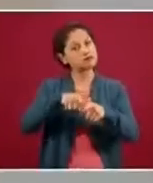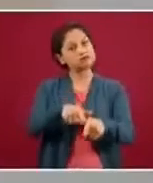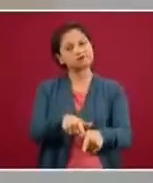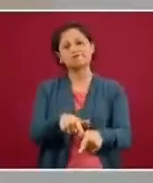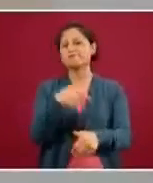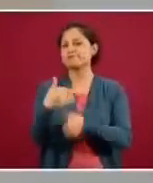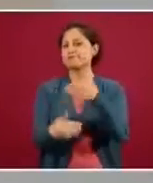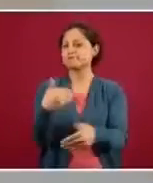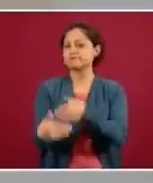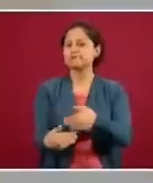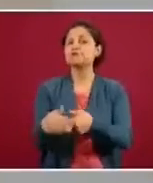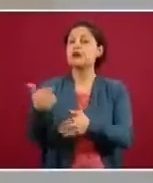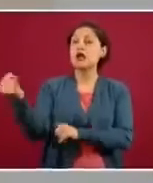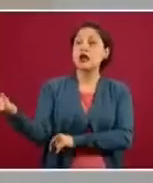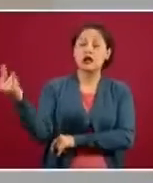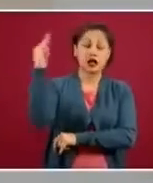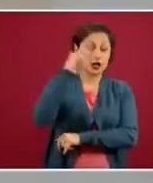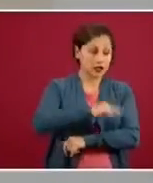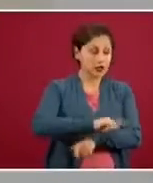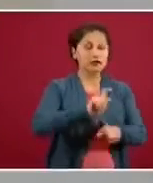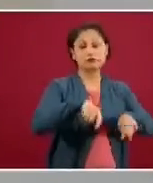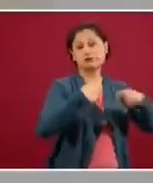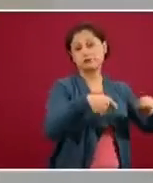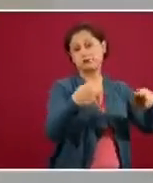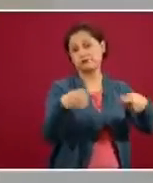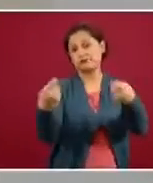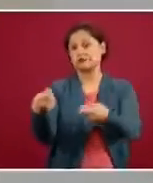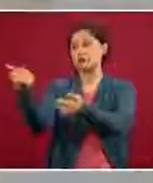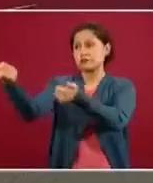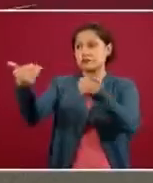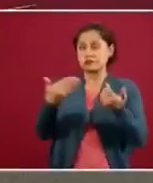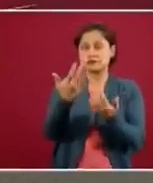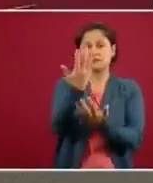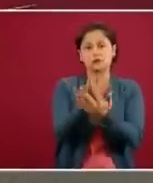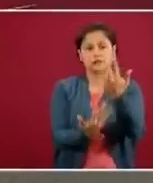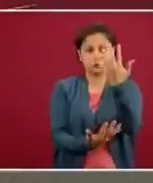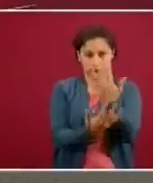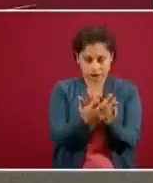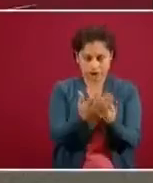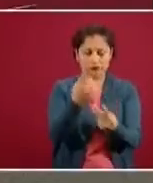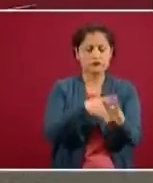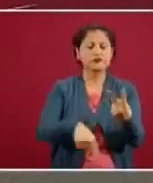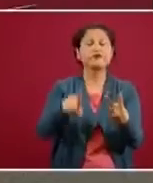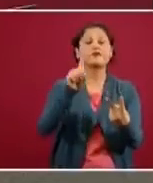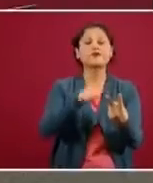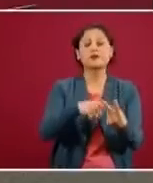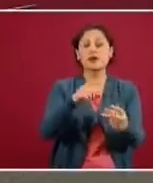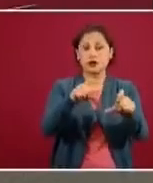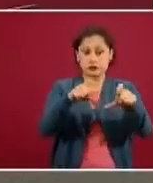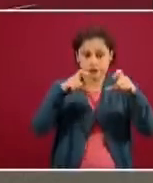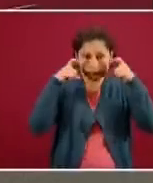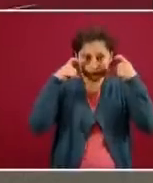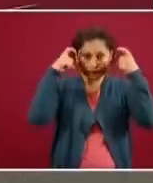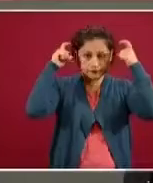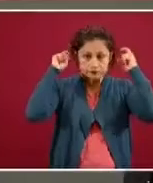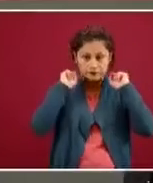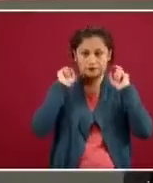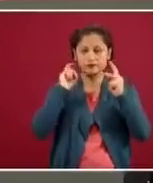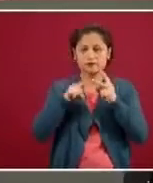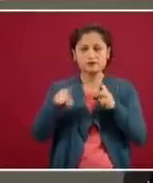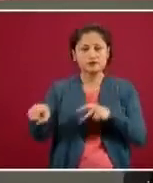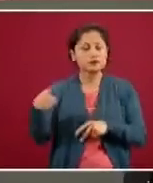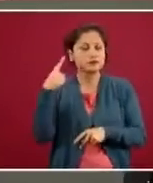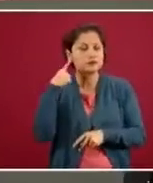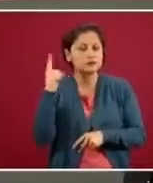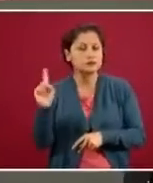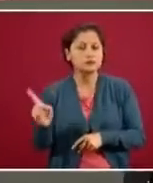empiezan a distribuir y han llegado distintos productos, llegaron guantes, llegaron cubrebocas, llegaron…